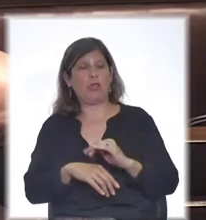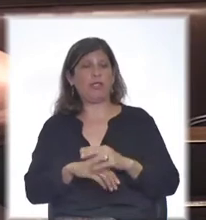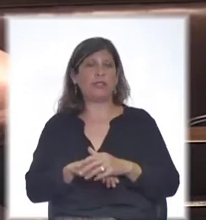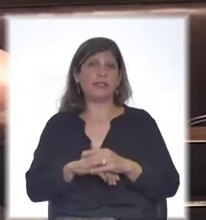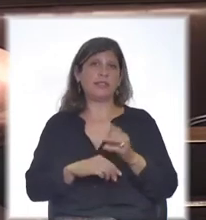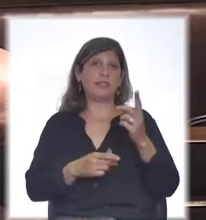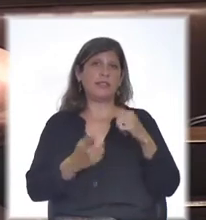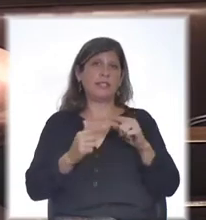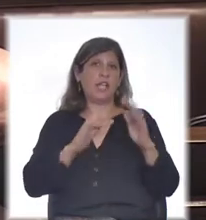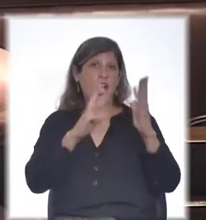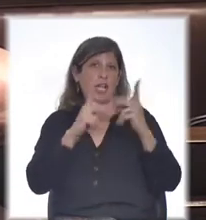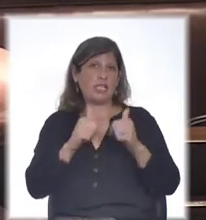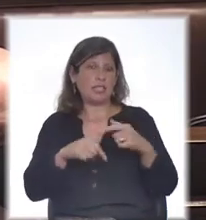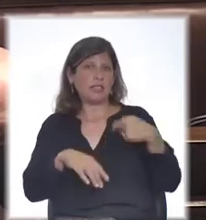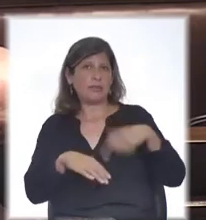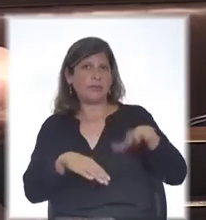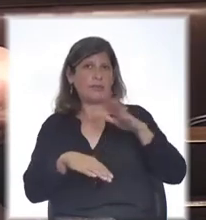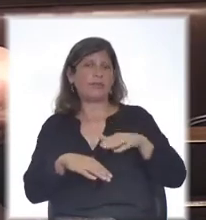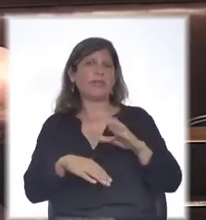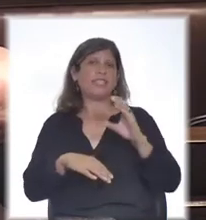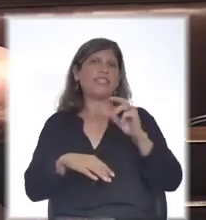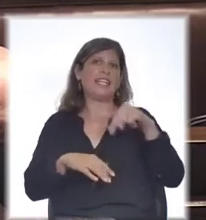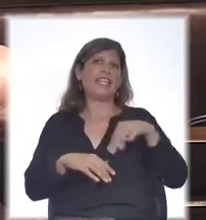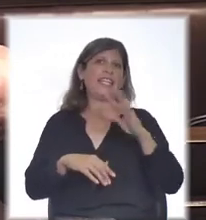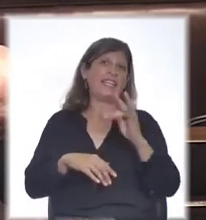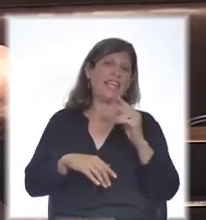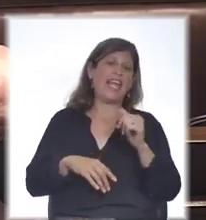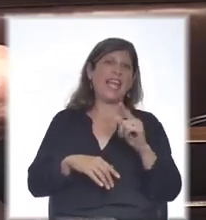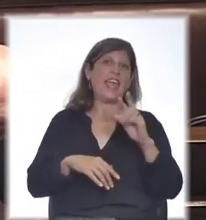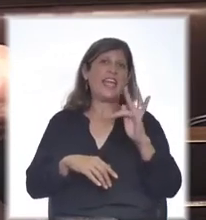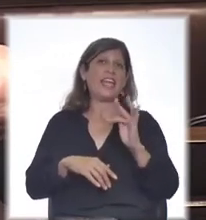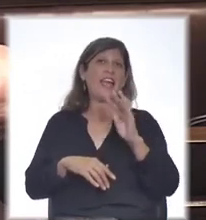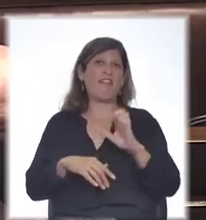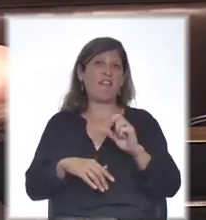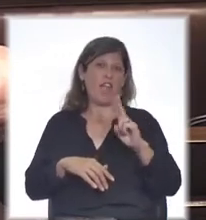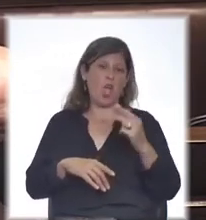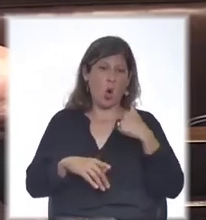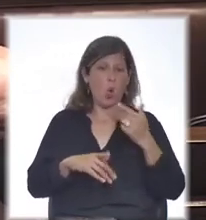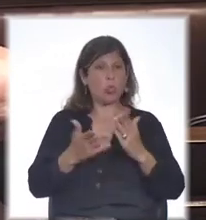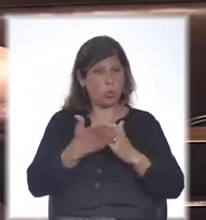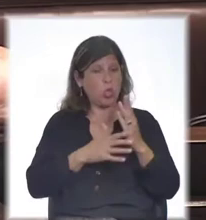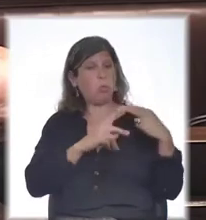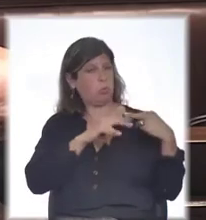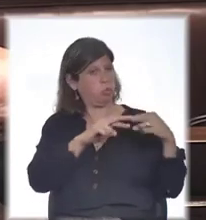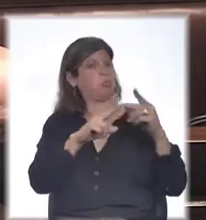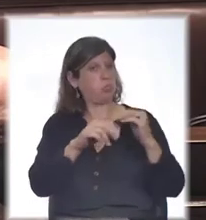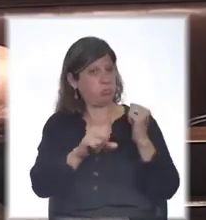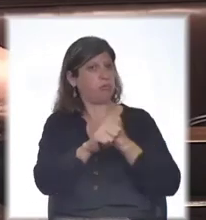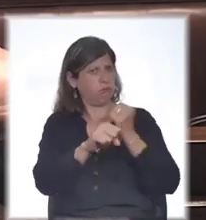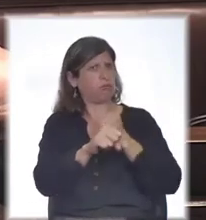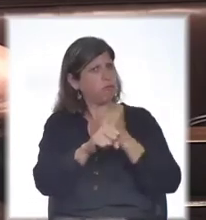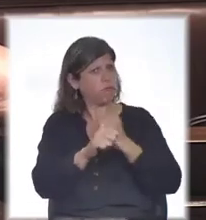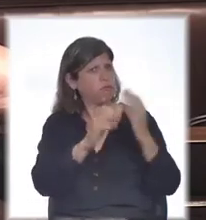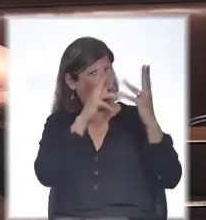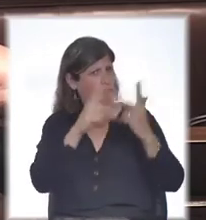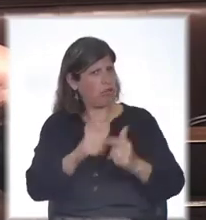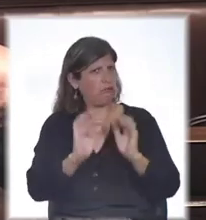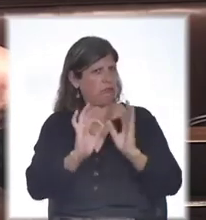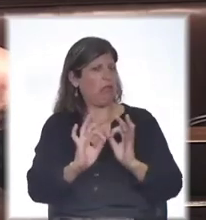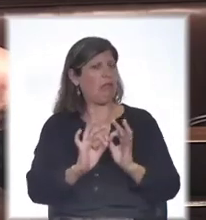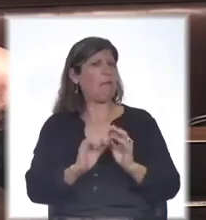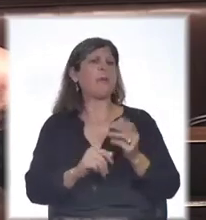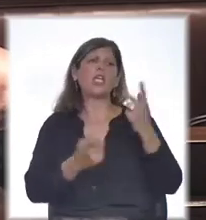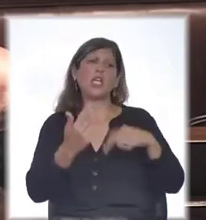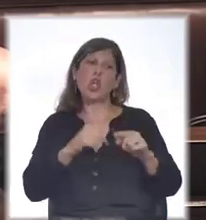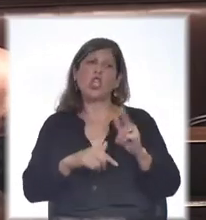Las organizaciones sociales como la CNT y la FEU se mantuvieron siempre activas y organizadas a pesar de haber sido prohibidas desde el inicio.